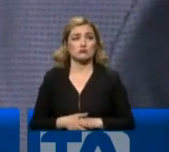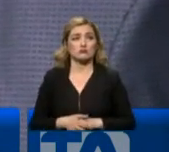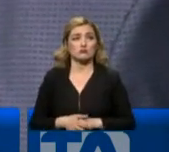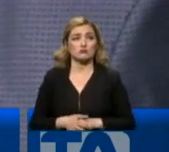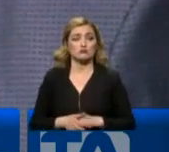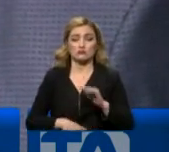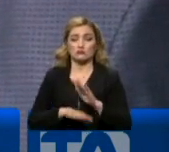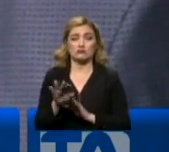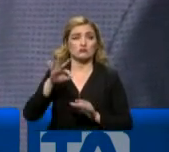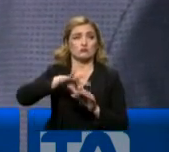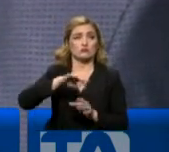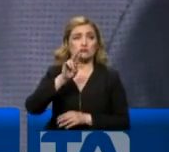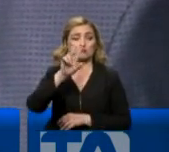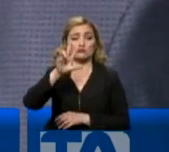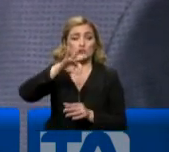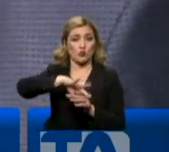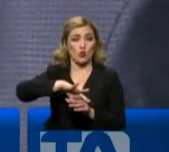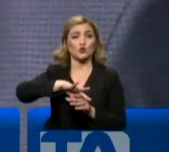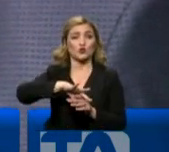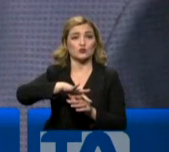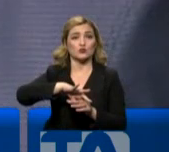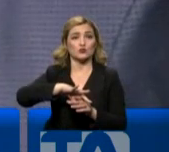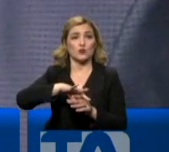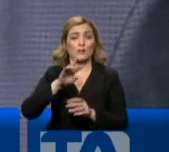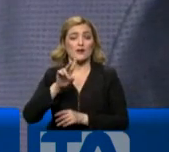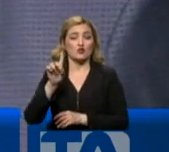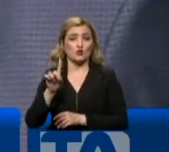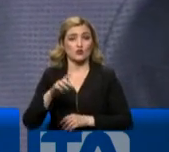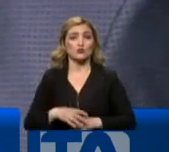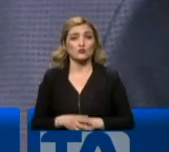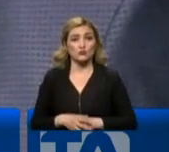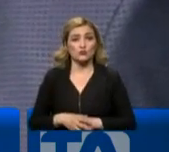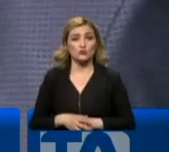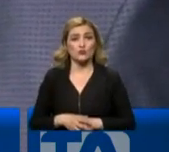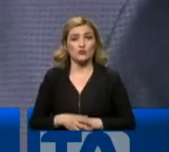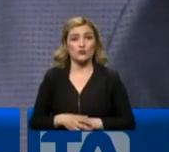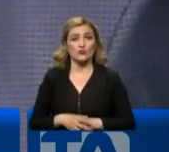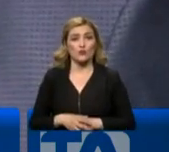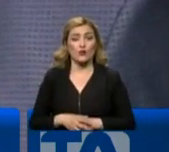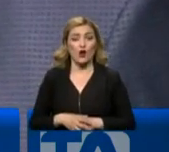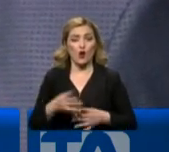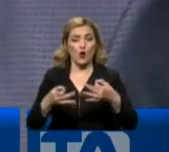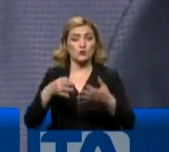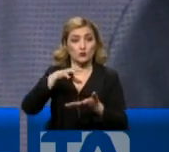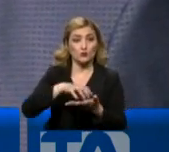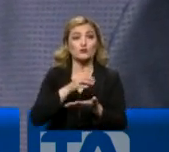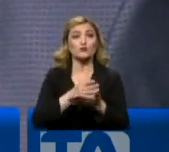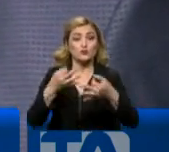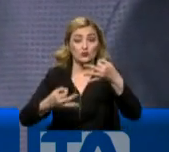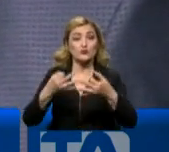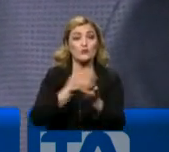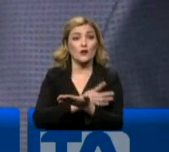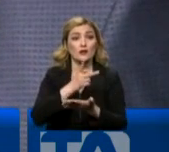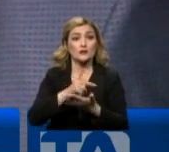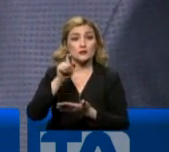una mayoría absoluta con 23 votos frente a 21. Los ideales son precisamente eso. Esta Corte Provincial de Justicia de